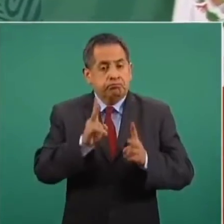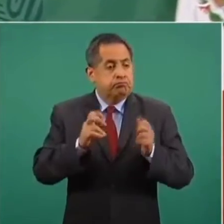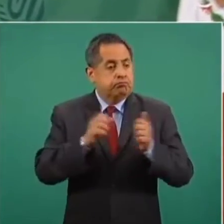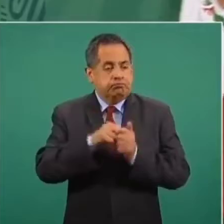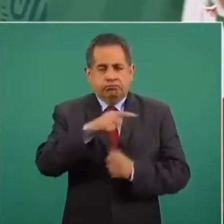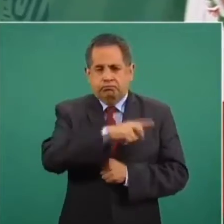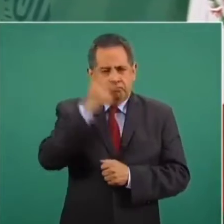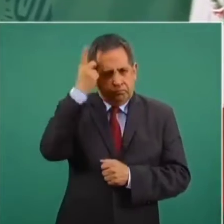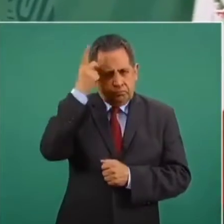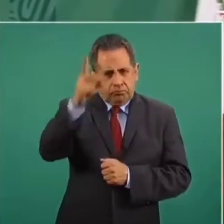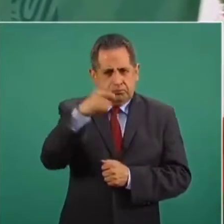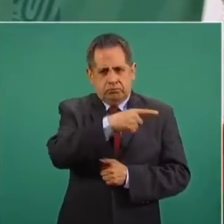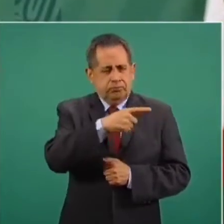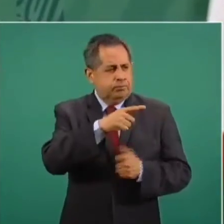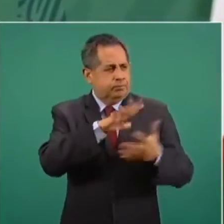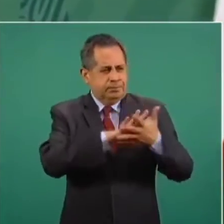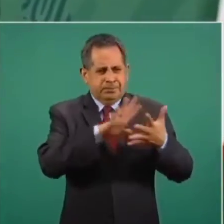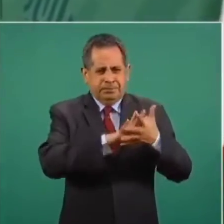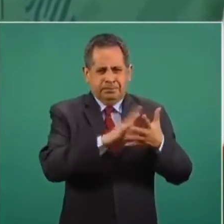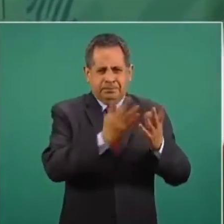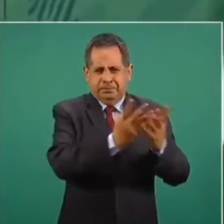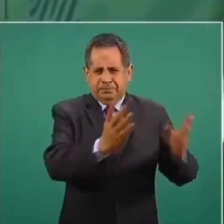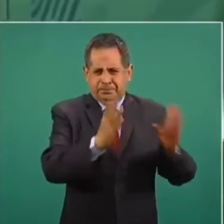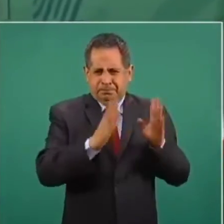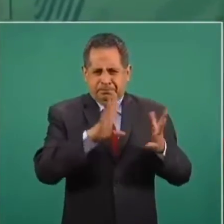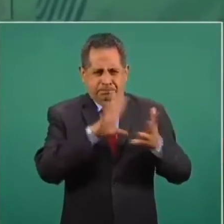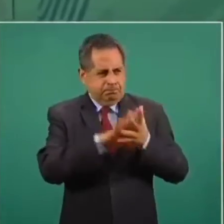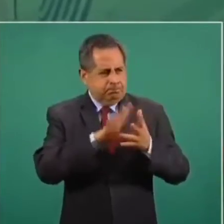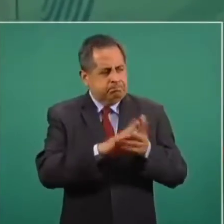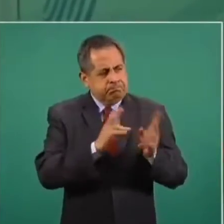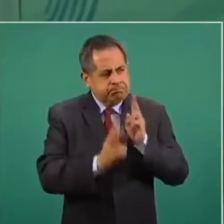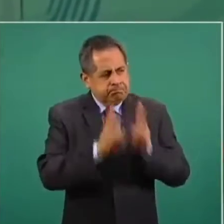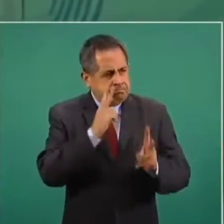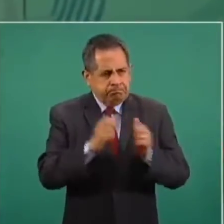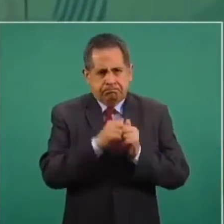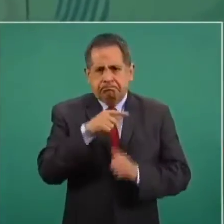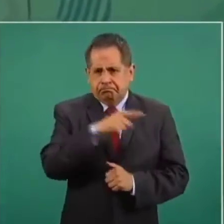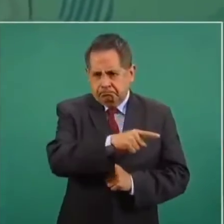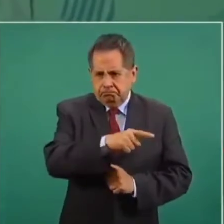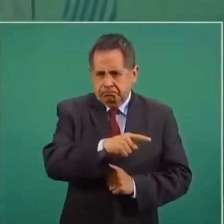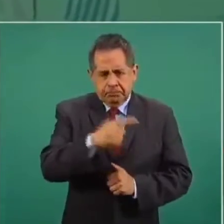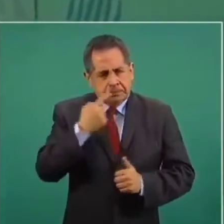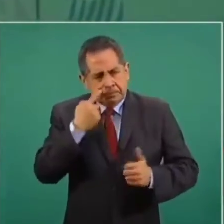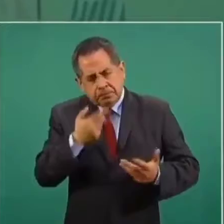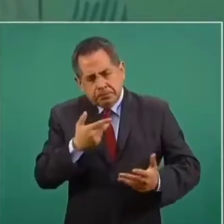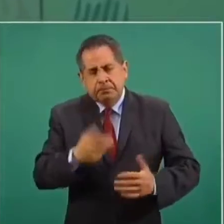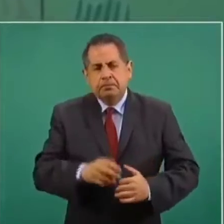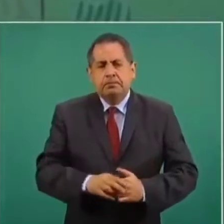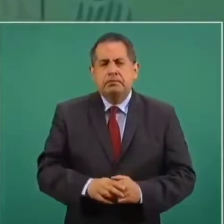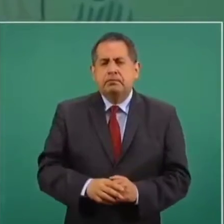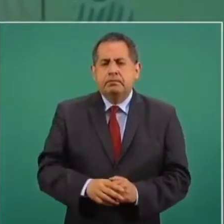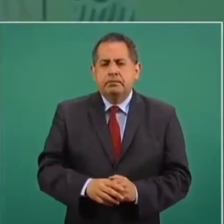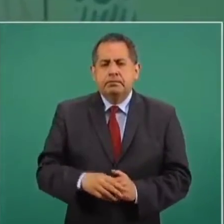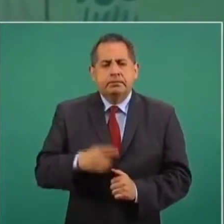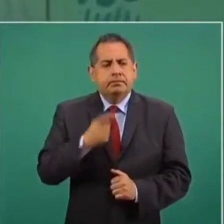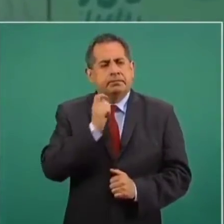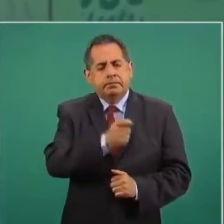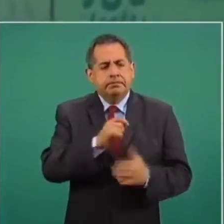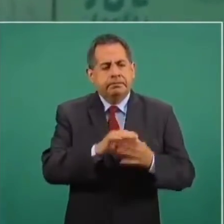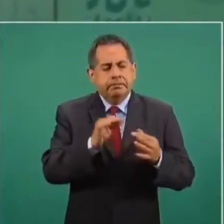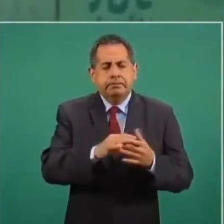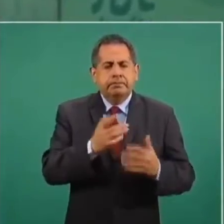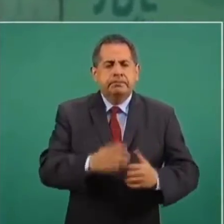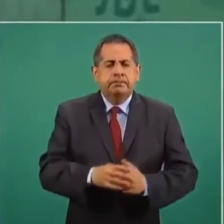proveedores de estos servicios para que